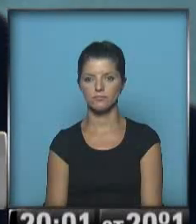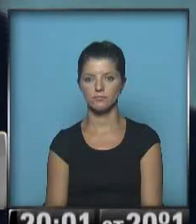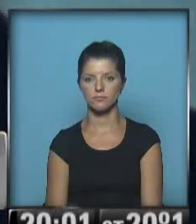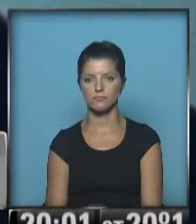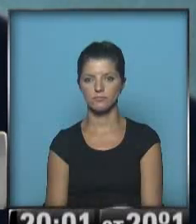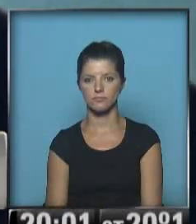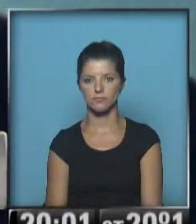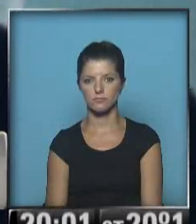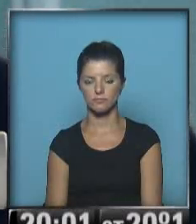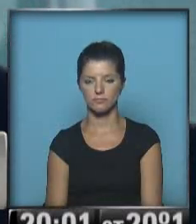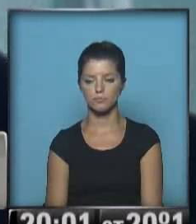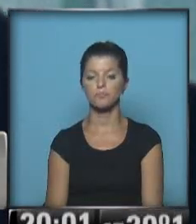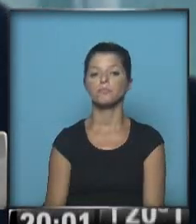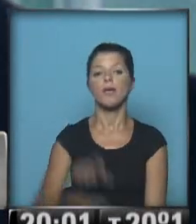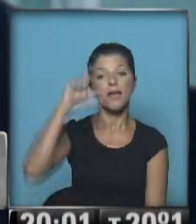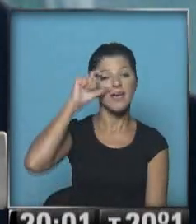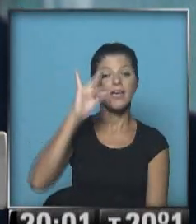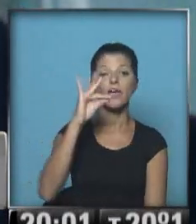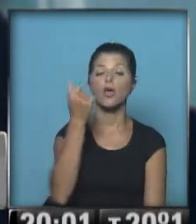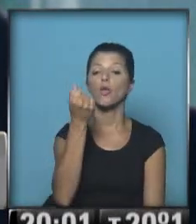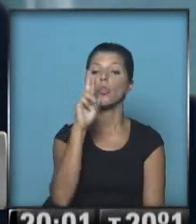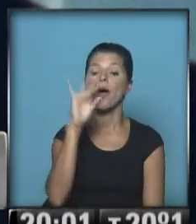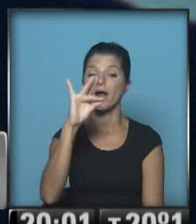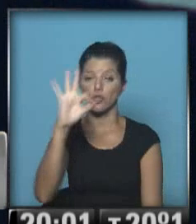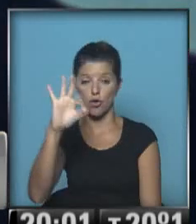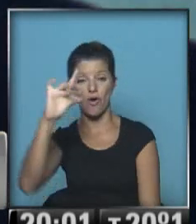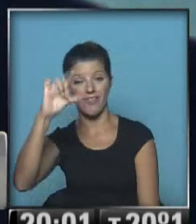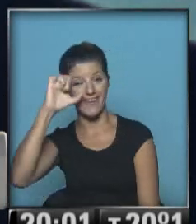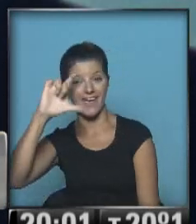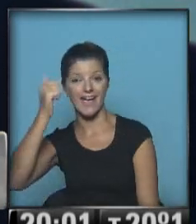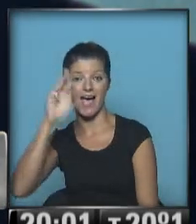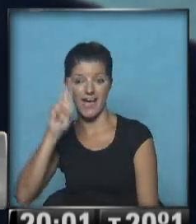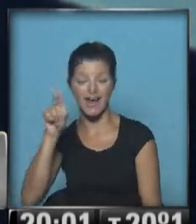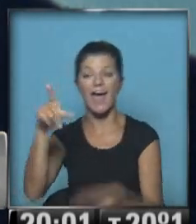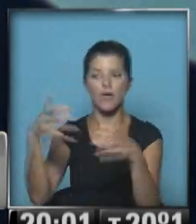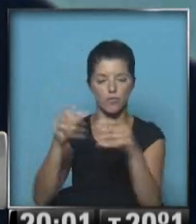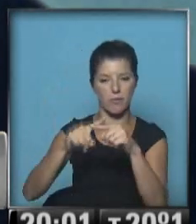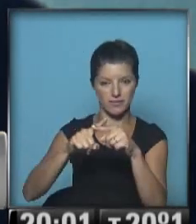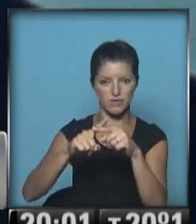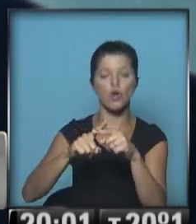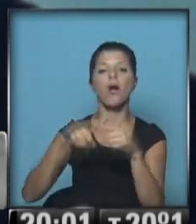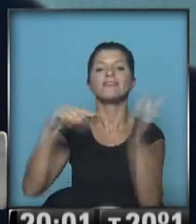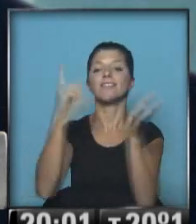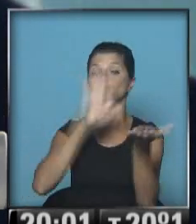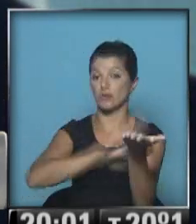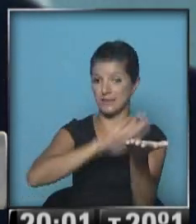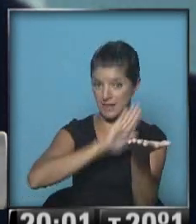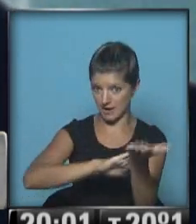ardo de Eduardo decara secretario Nacional del partido de Centro izquierda partido demócrata